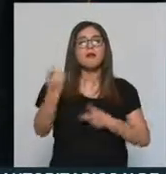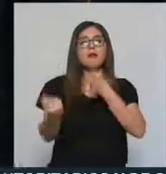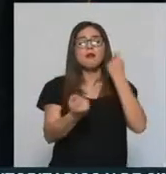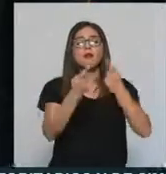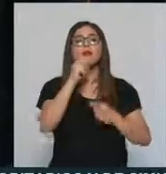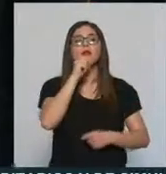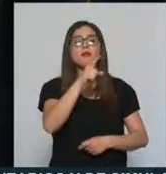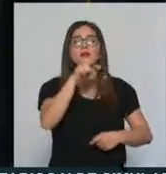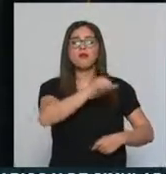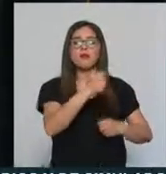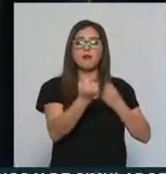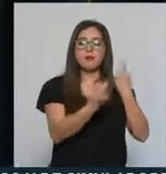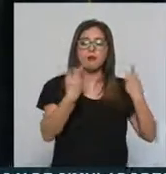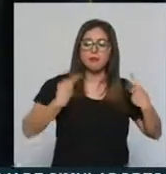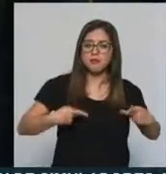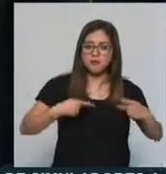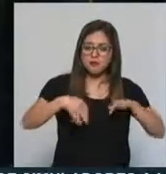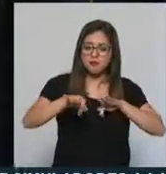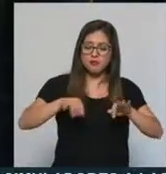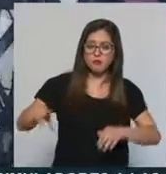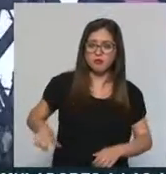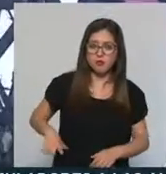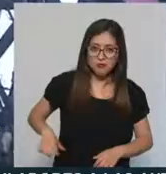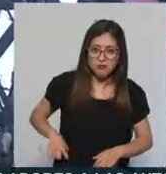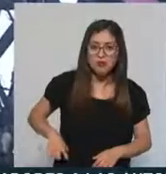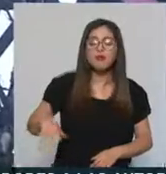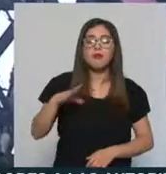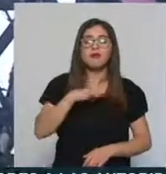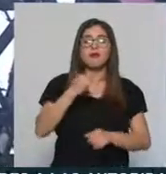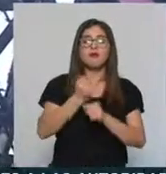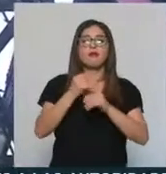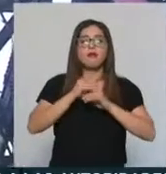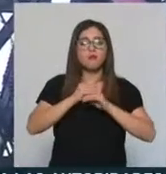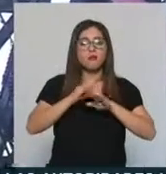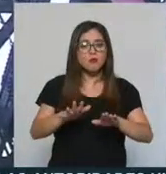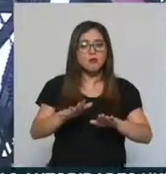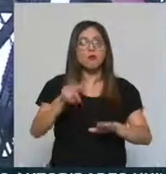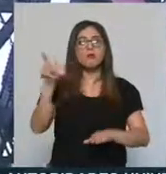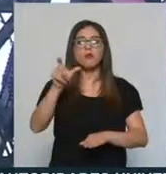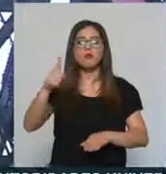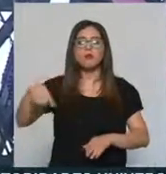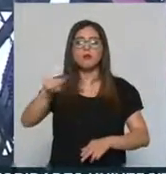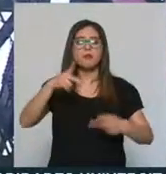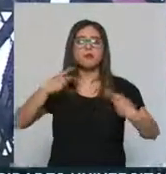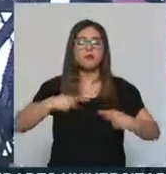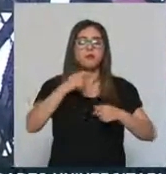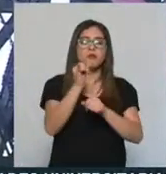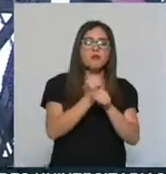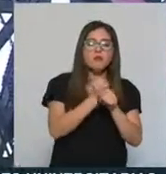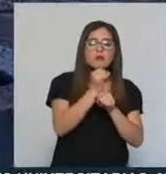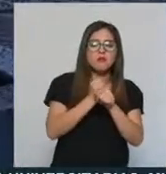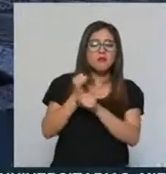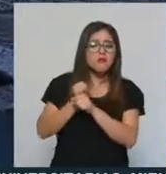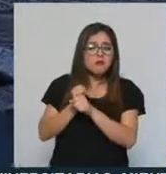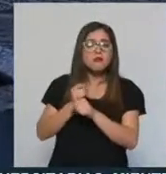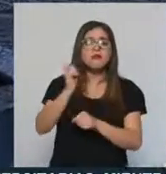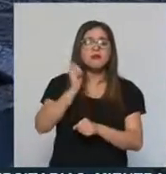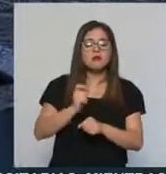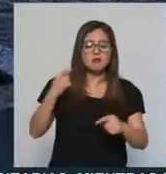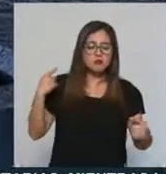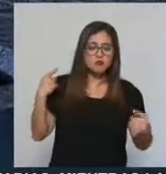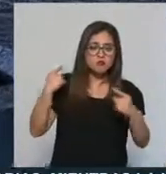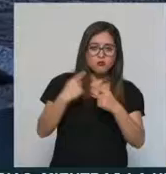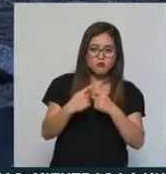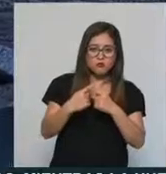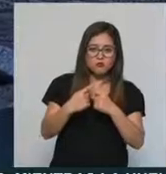ciertos funcionarios y tenemos información a partir de estas investigaciones que se han llevado a cabo en Brasil, que esta empresa